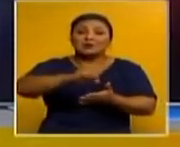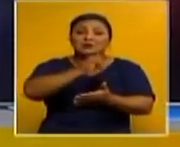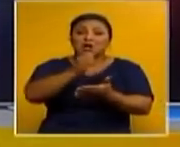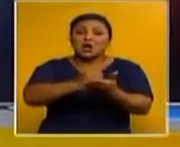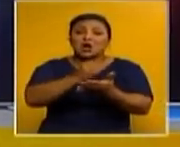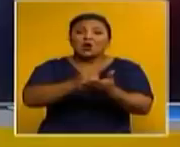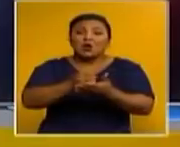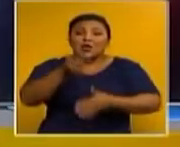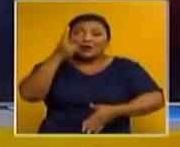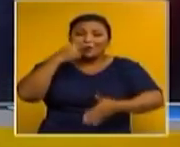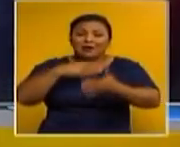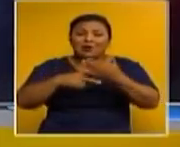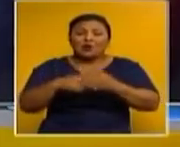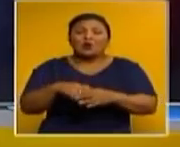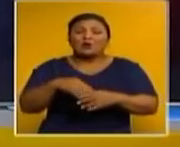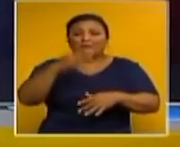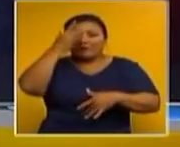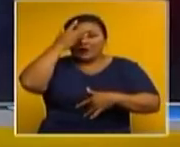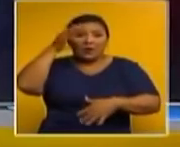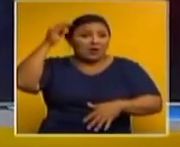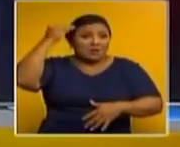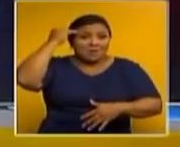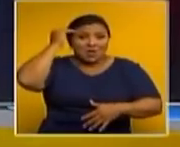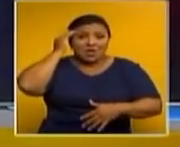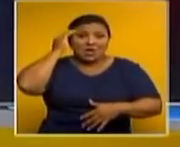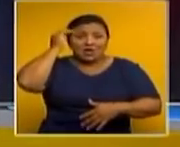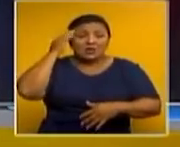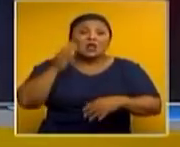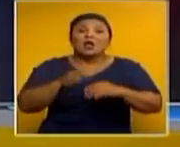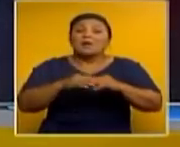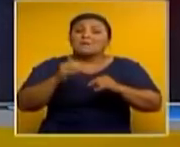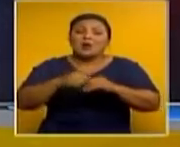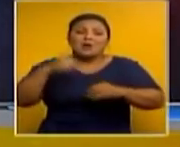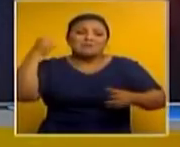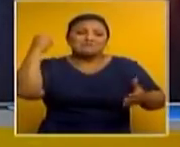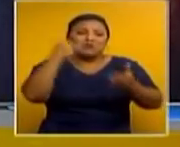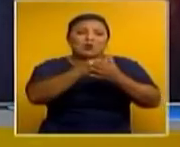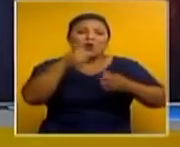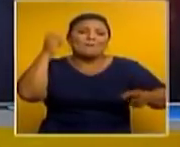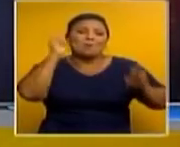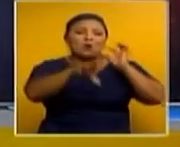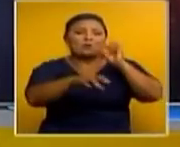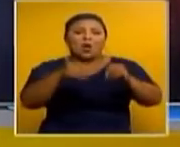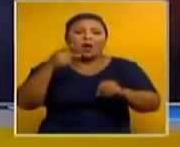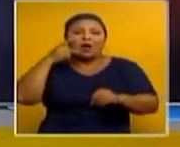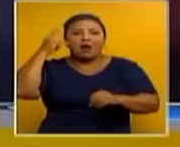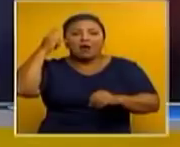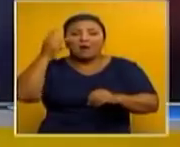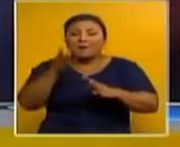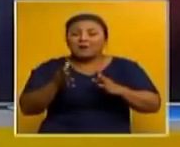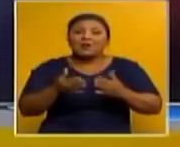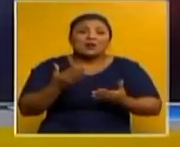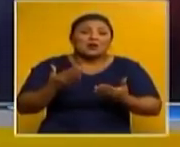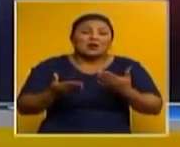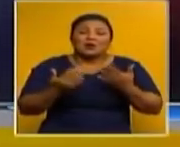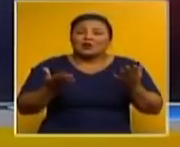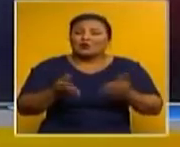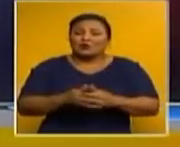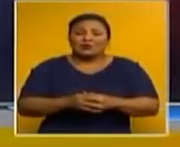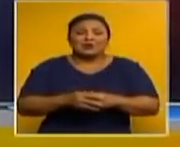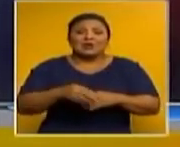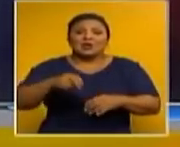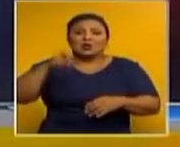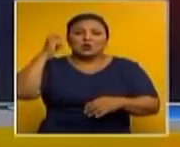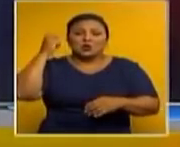que padecería de trastornos mentales habría asesinado a golpes y pedradas a sus padres. El terrible hecho de sangre se registró